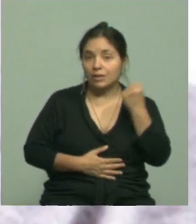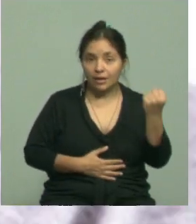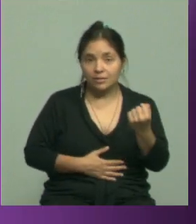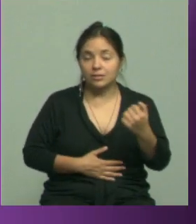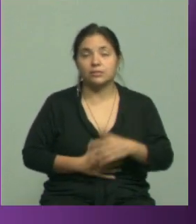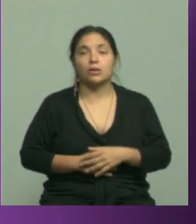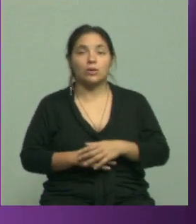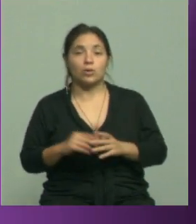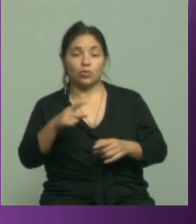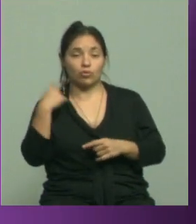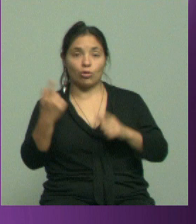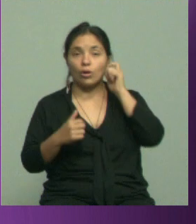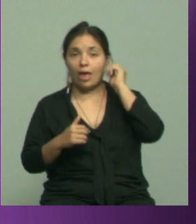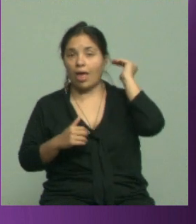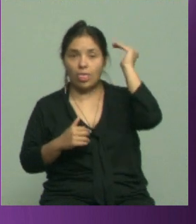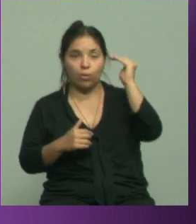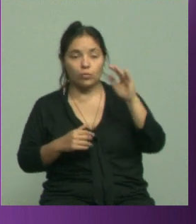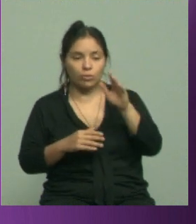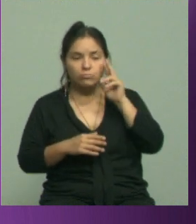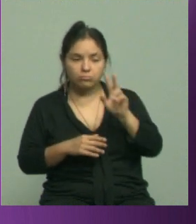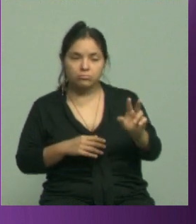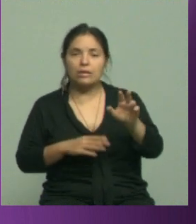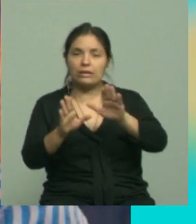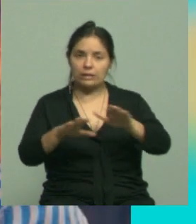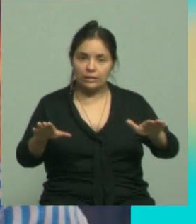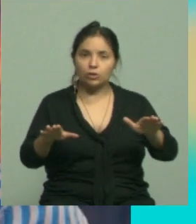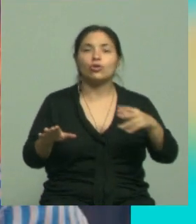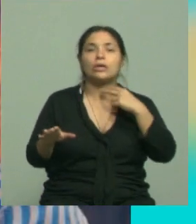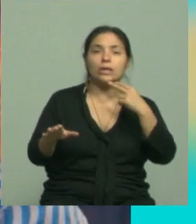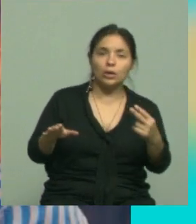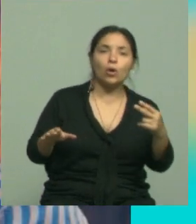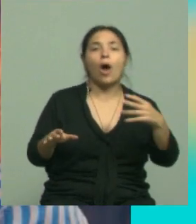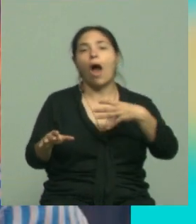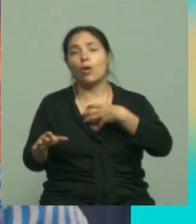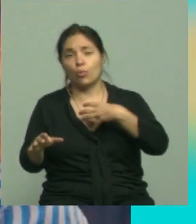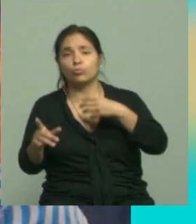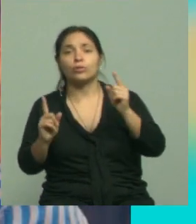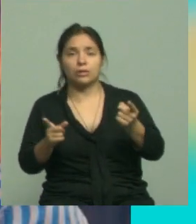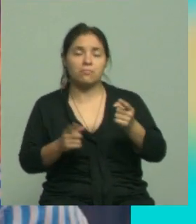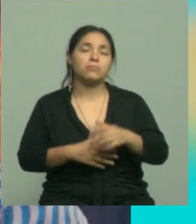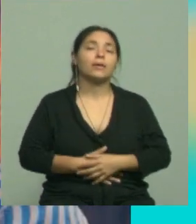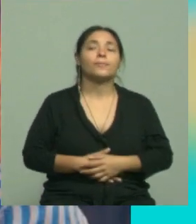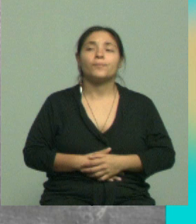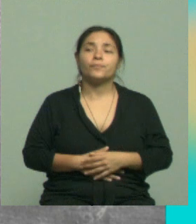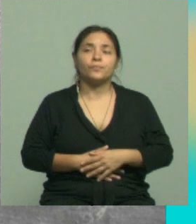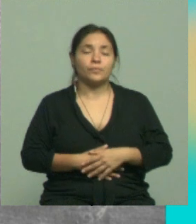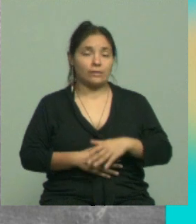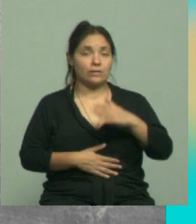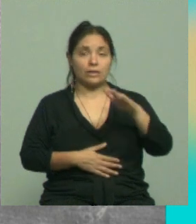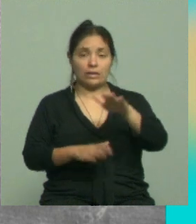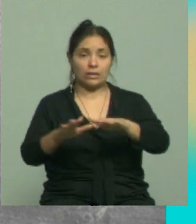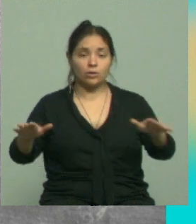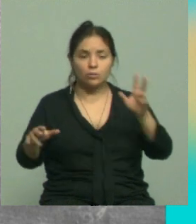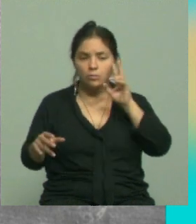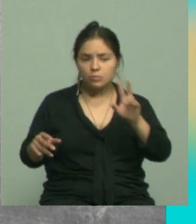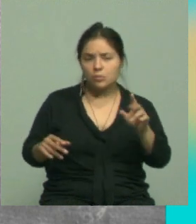nosotros notamos en nuestros hijos, en nuestros alumnos, en los niños que nos rodean, que ha habido